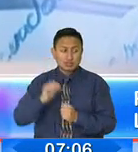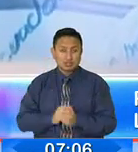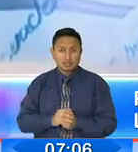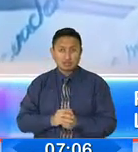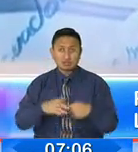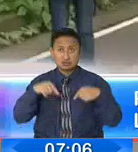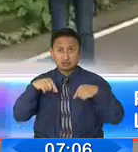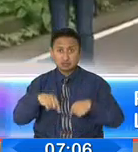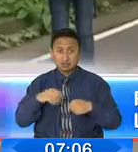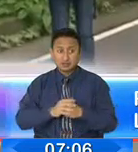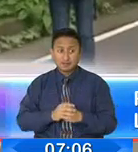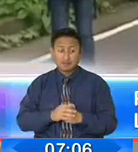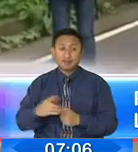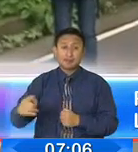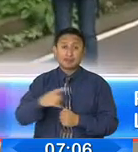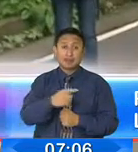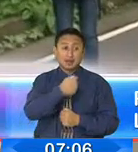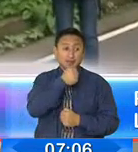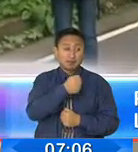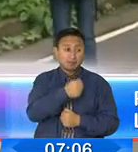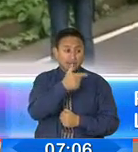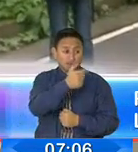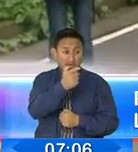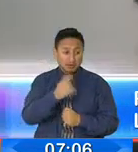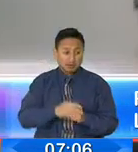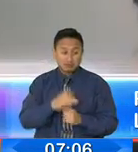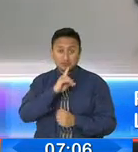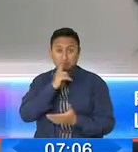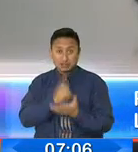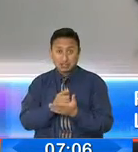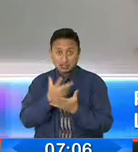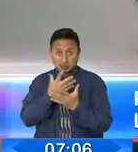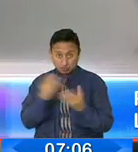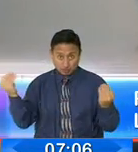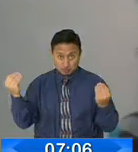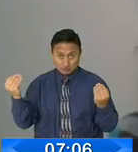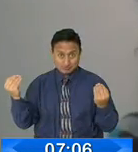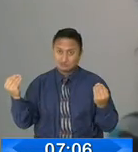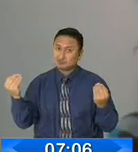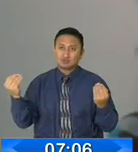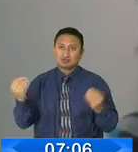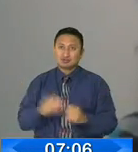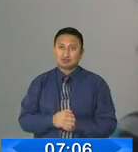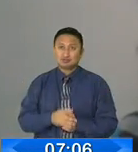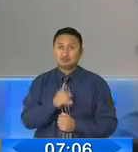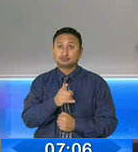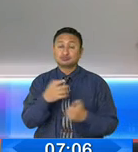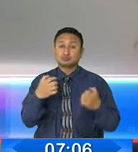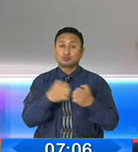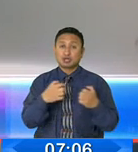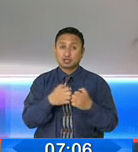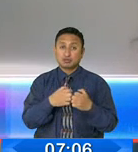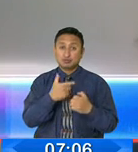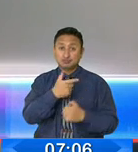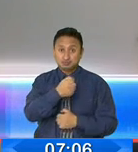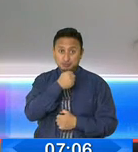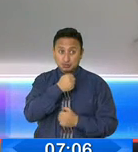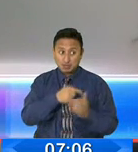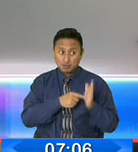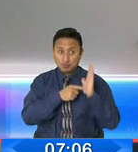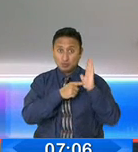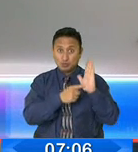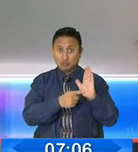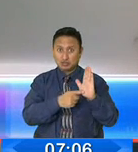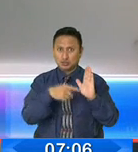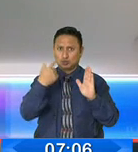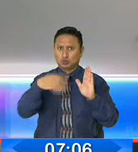puede acabar con la verdad matando periodistas. El asesinato del equipo periodístico en la frontera norte revela ahí,